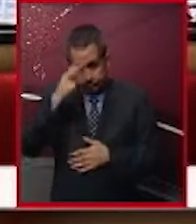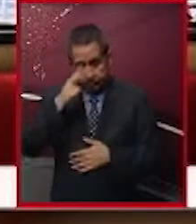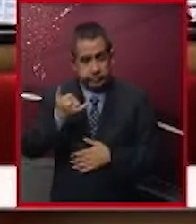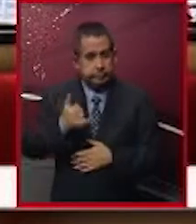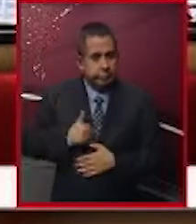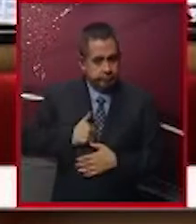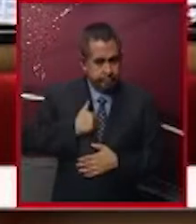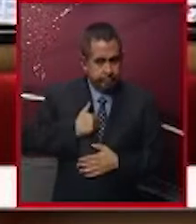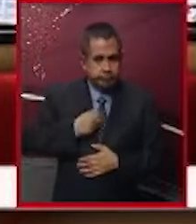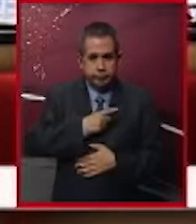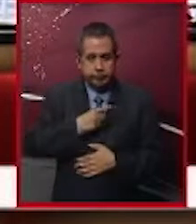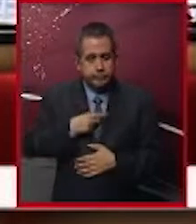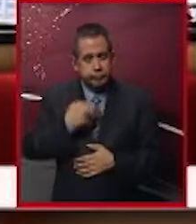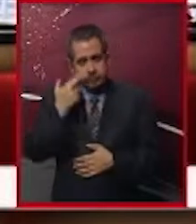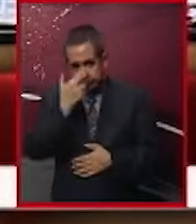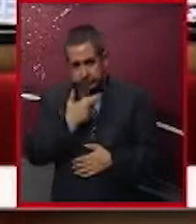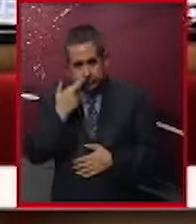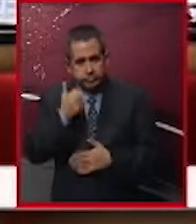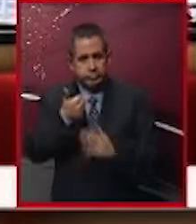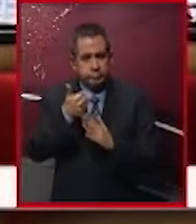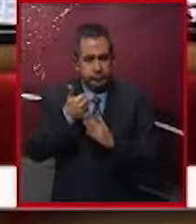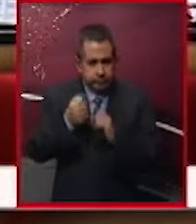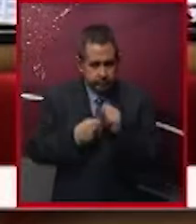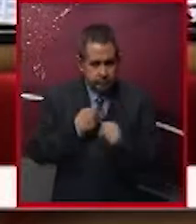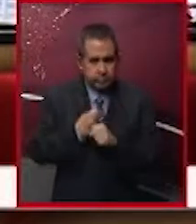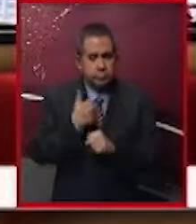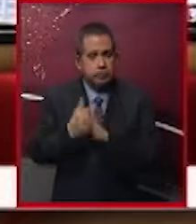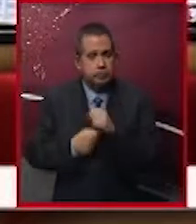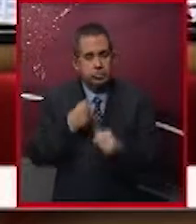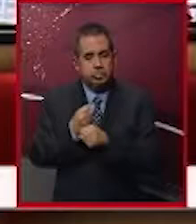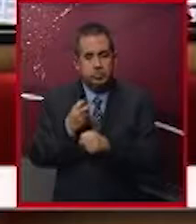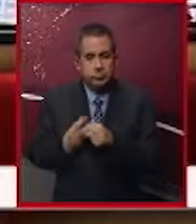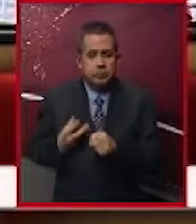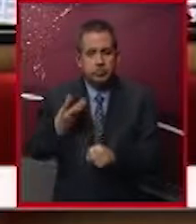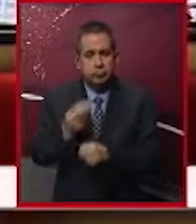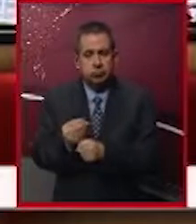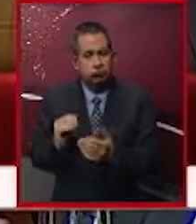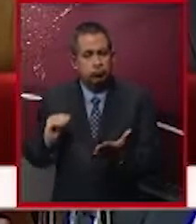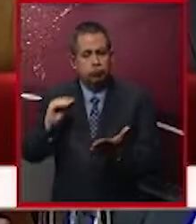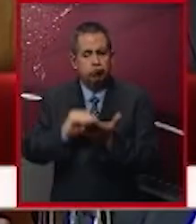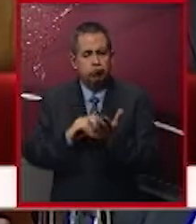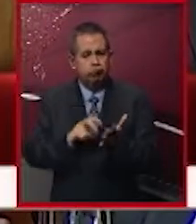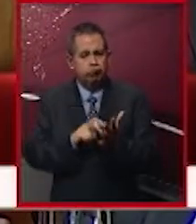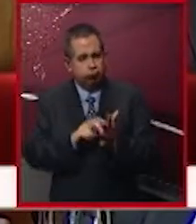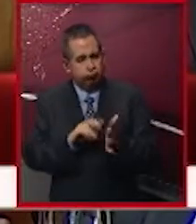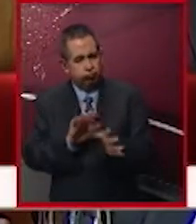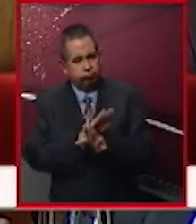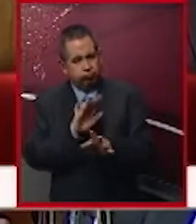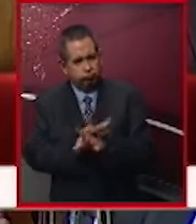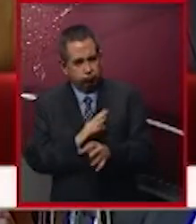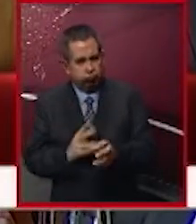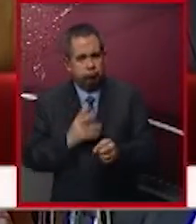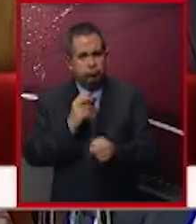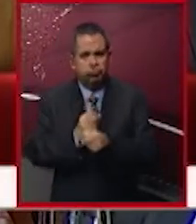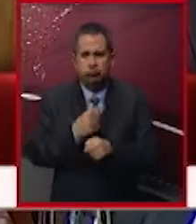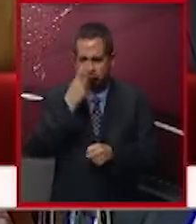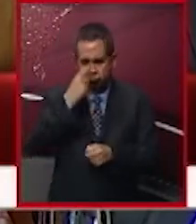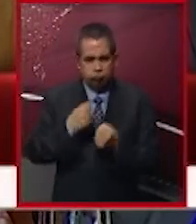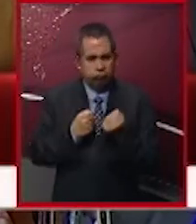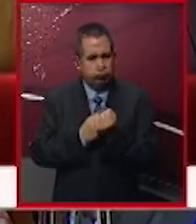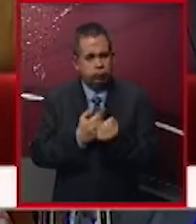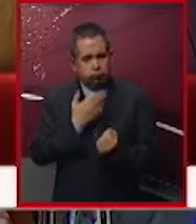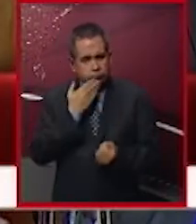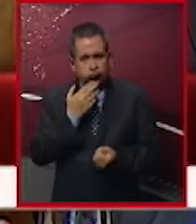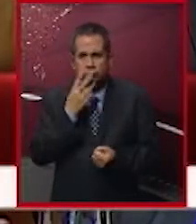Canadá, hacer una revisión sexenal para poderle dar al acuerdo los ajustes necesarios para su sustentabilidad política en los